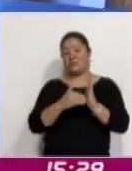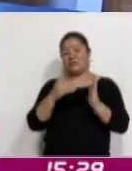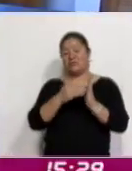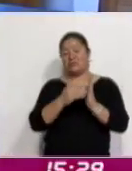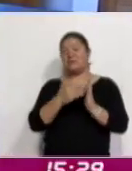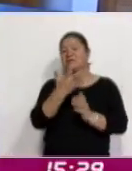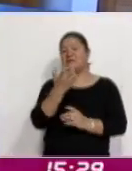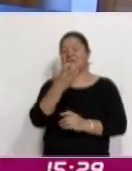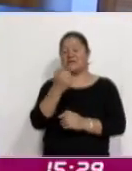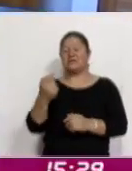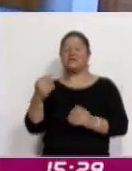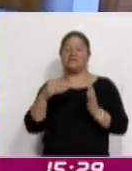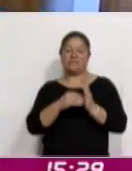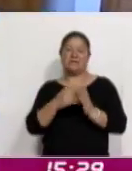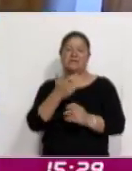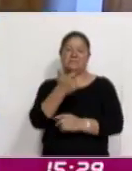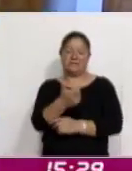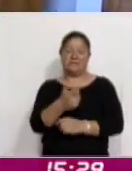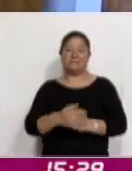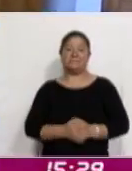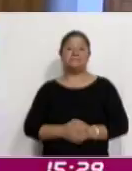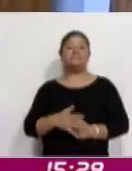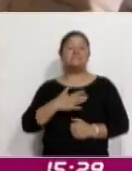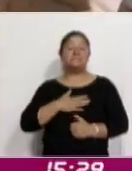8.500.000 pesos. Nos han visitado